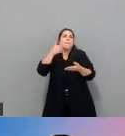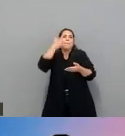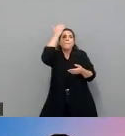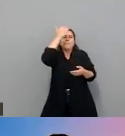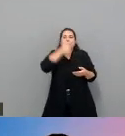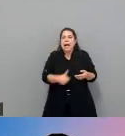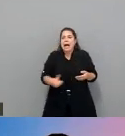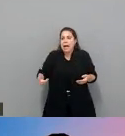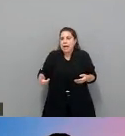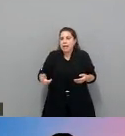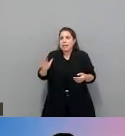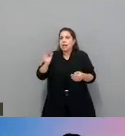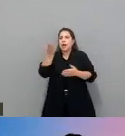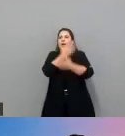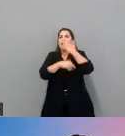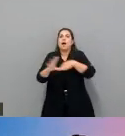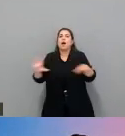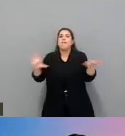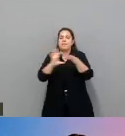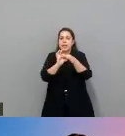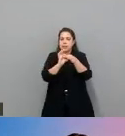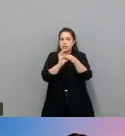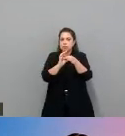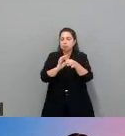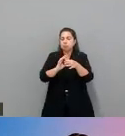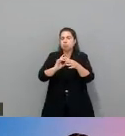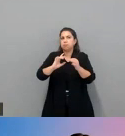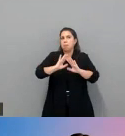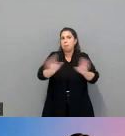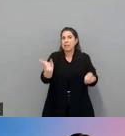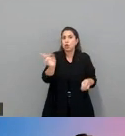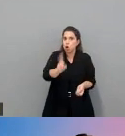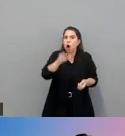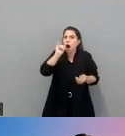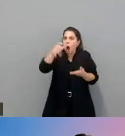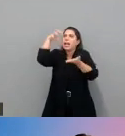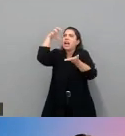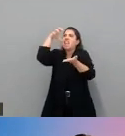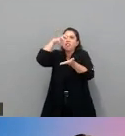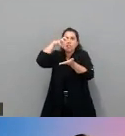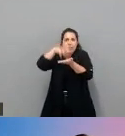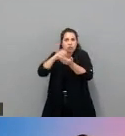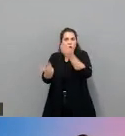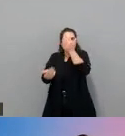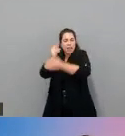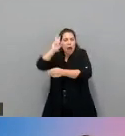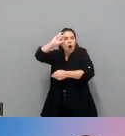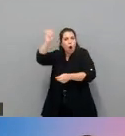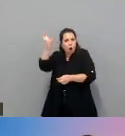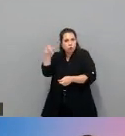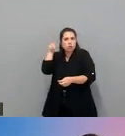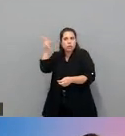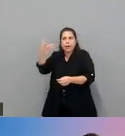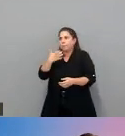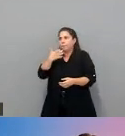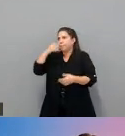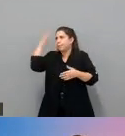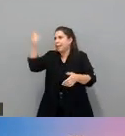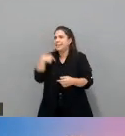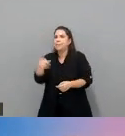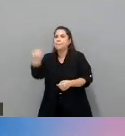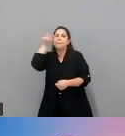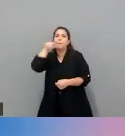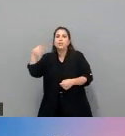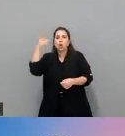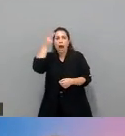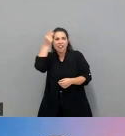y discapacidades afines, sino que hay otros centros de día, por ejemplo, pues para atención a personas con Alzheimer o